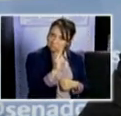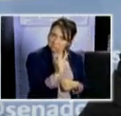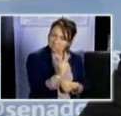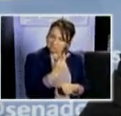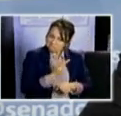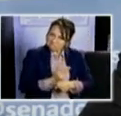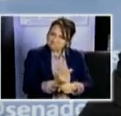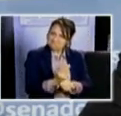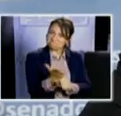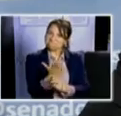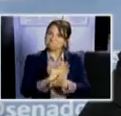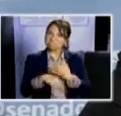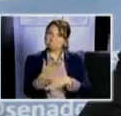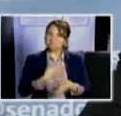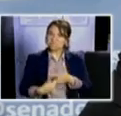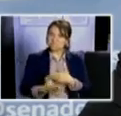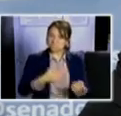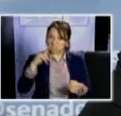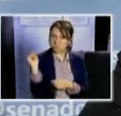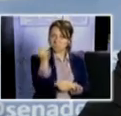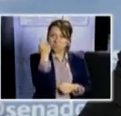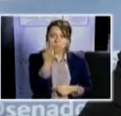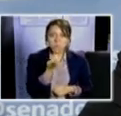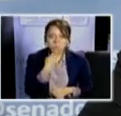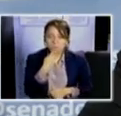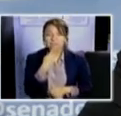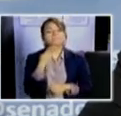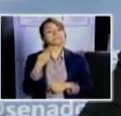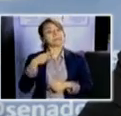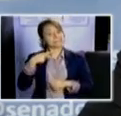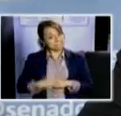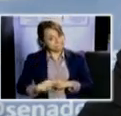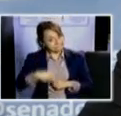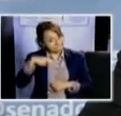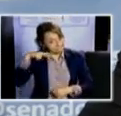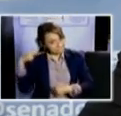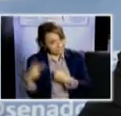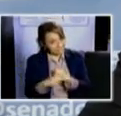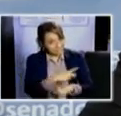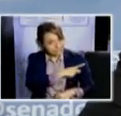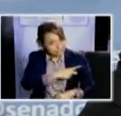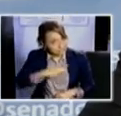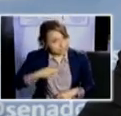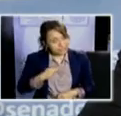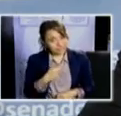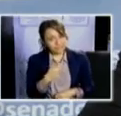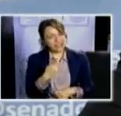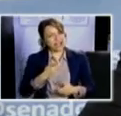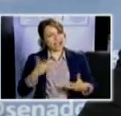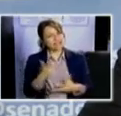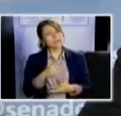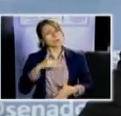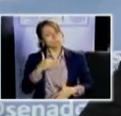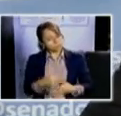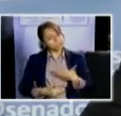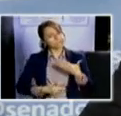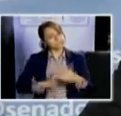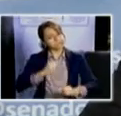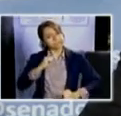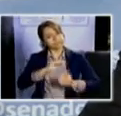futuro. Nosotros como país tenemos que asegurar que haya un proceso de transición ordenado a